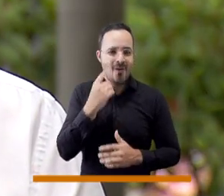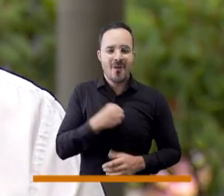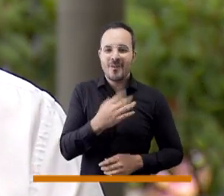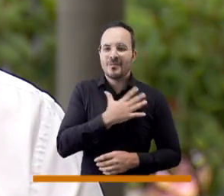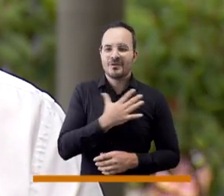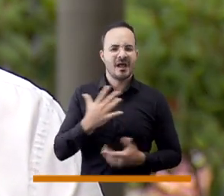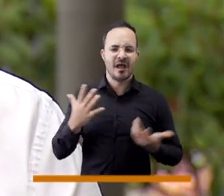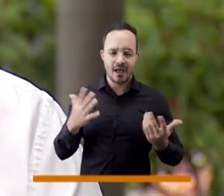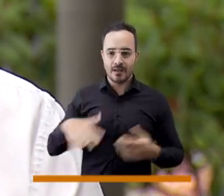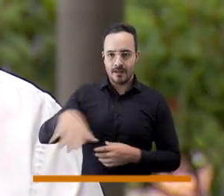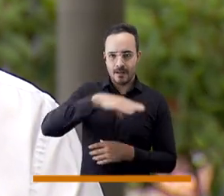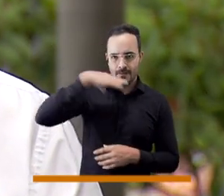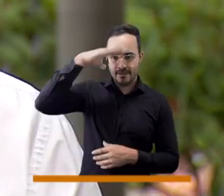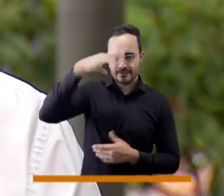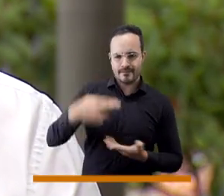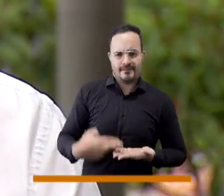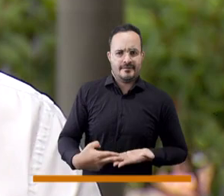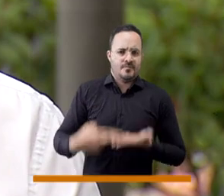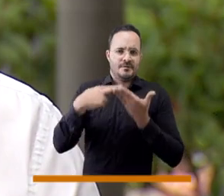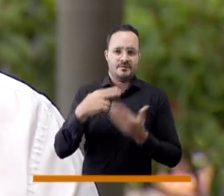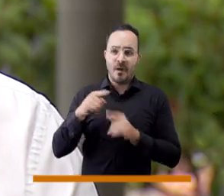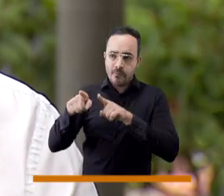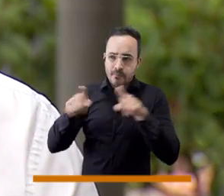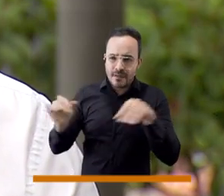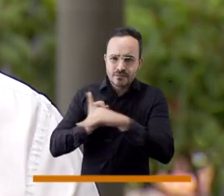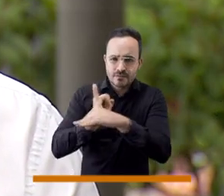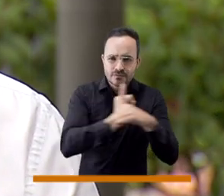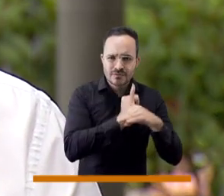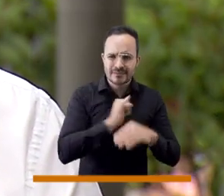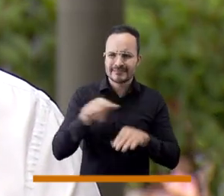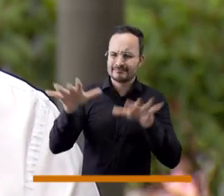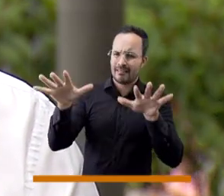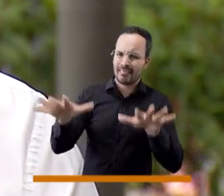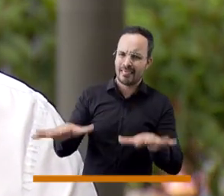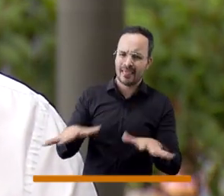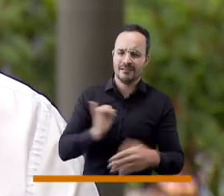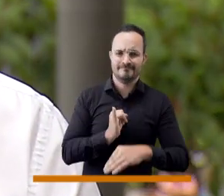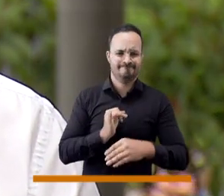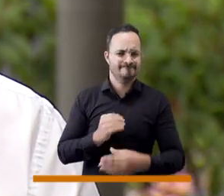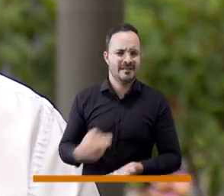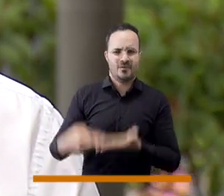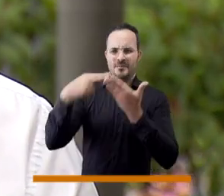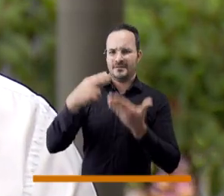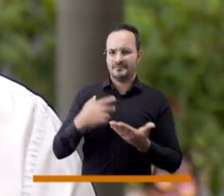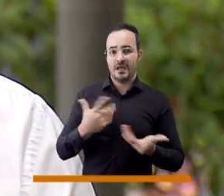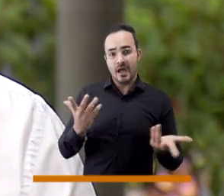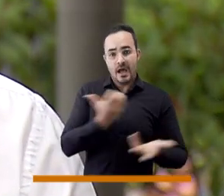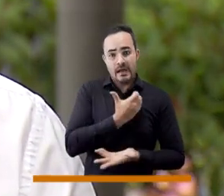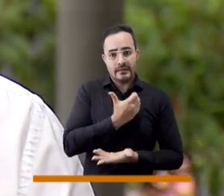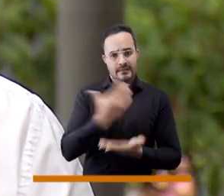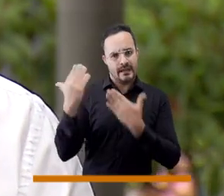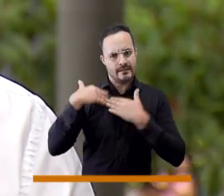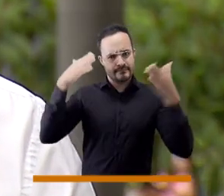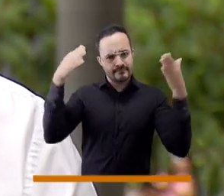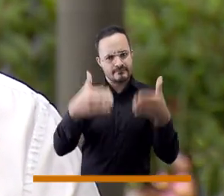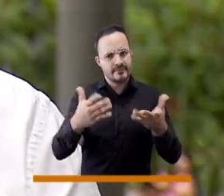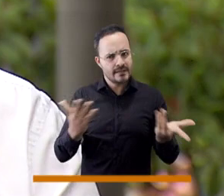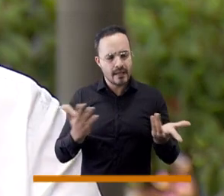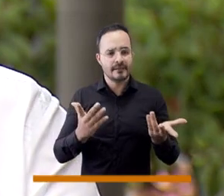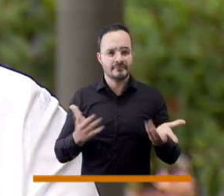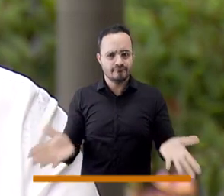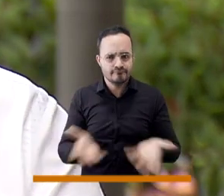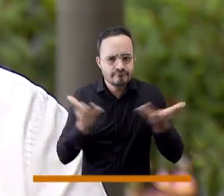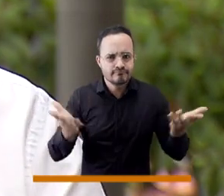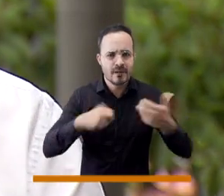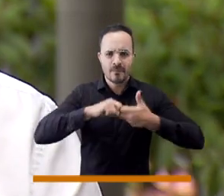Medellín, recuperar nuestras instituciones públicas para que la alcaldía se dedique nuevamente a solucionar los problemas de la ciudad y